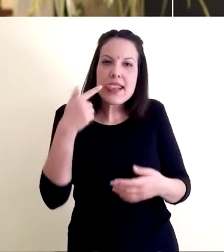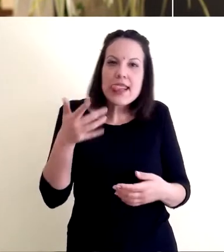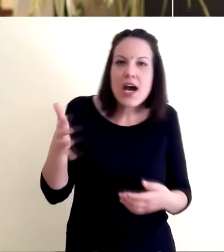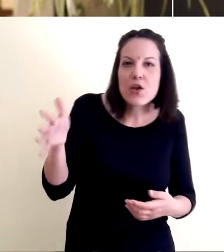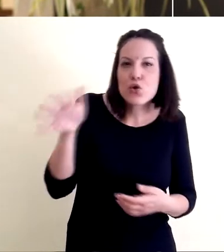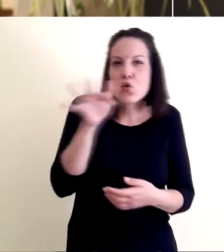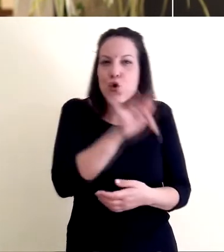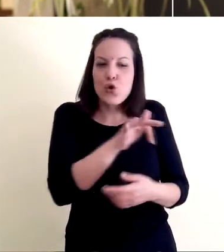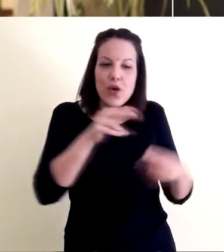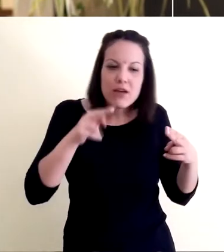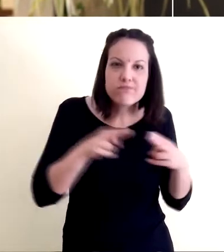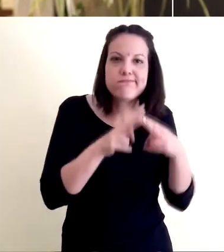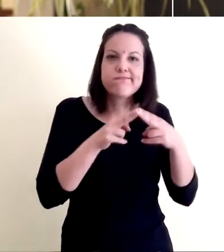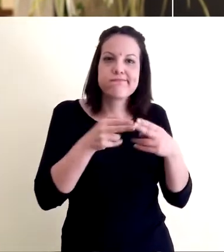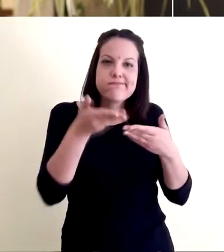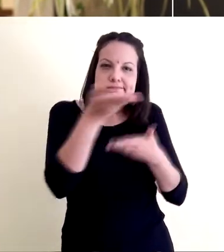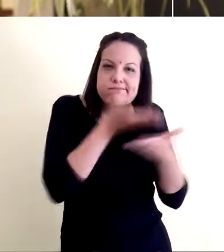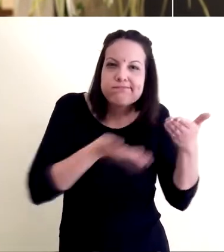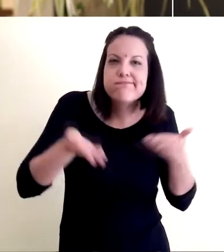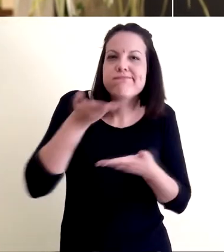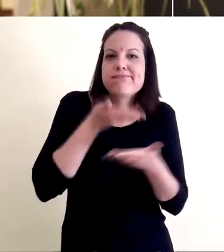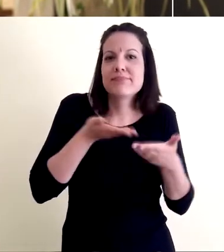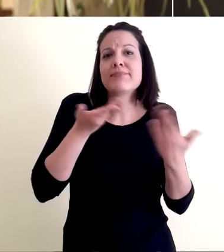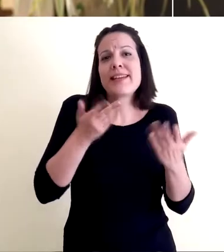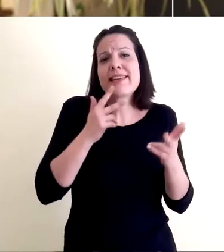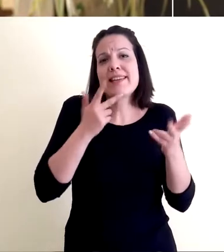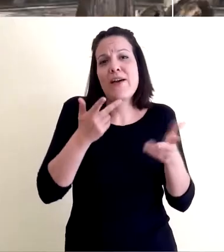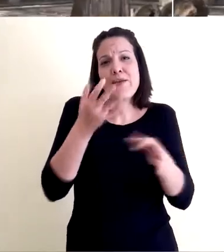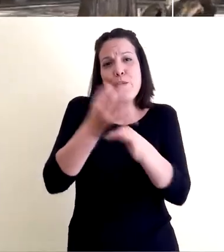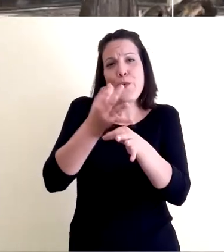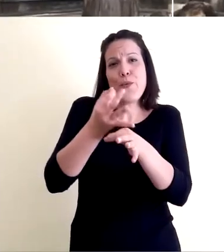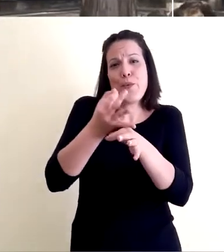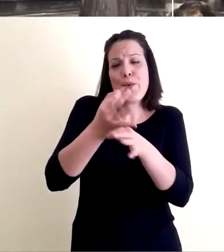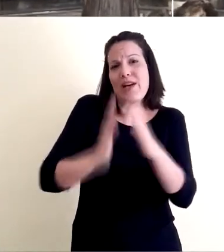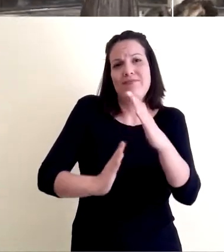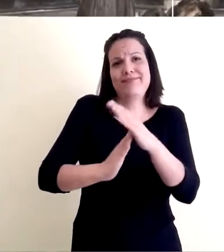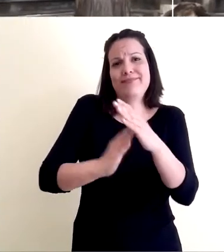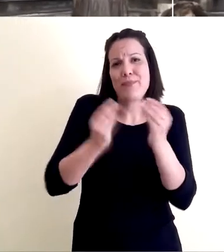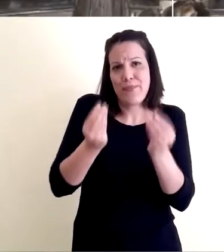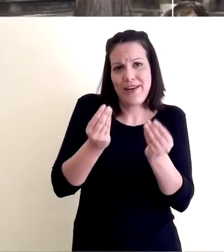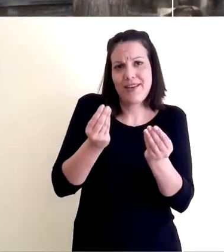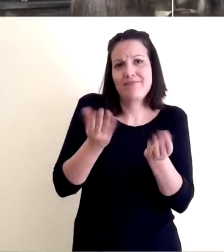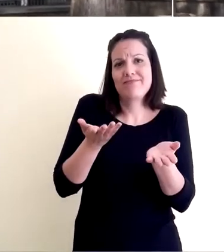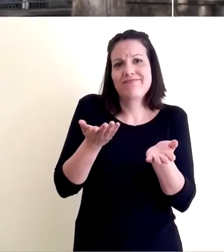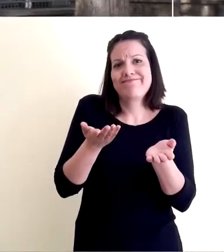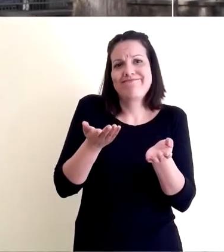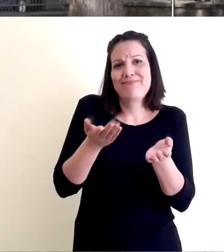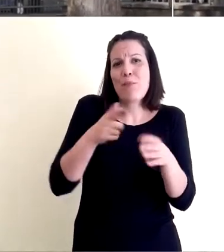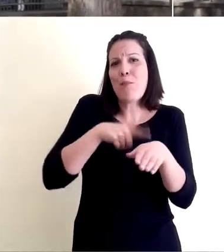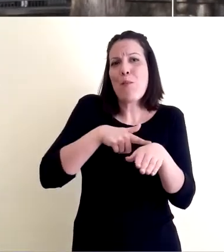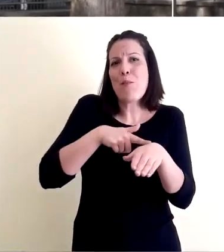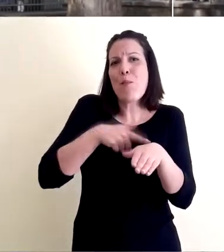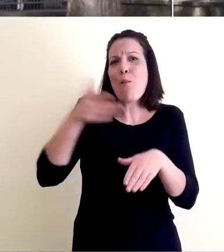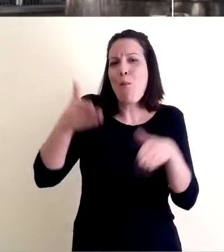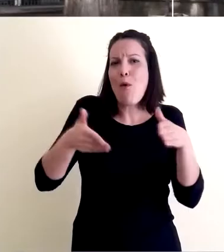el encuentro día a día, que por eso digo que es privilegiado el ámbito institucional por esto, porque es el momento